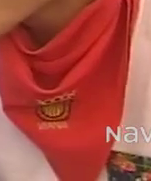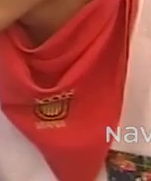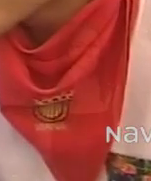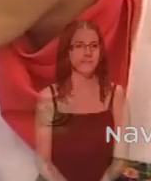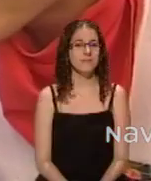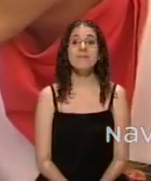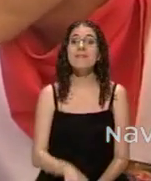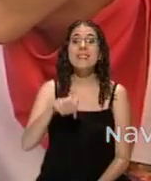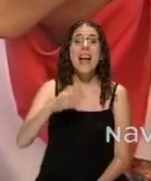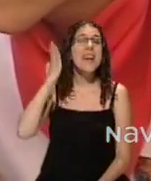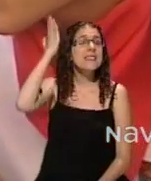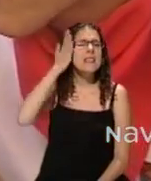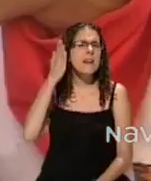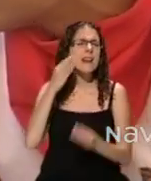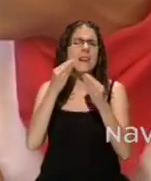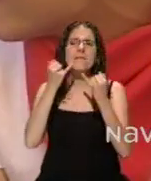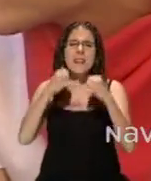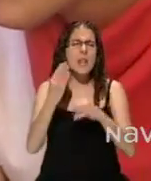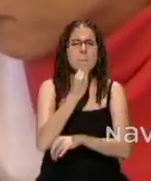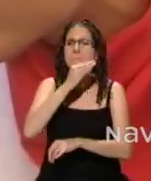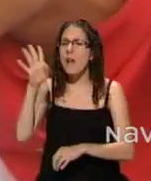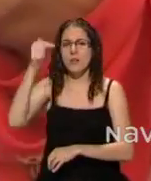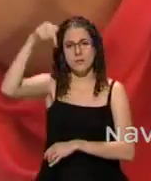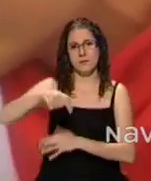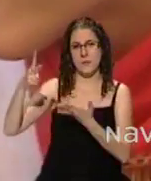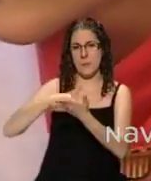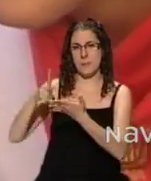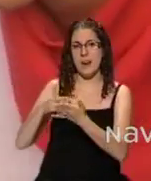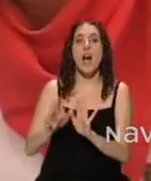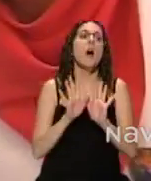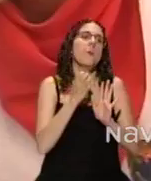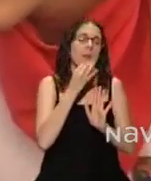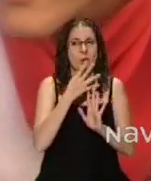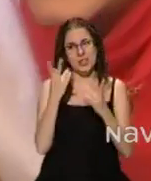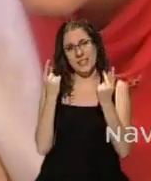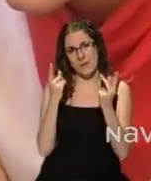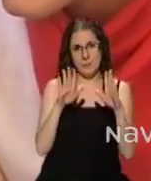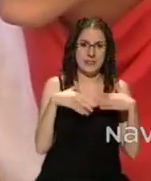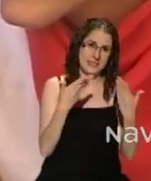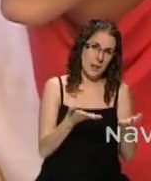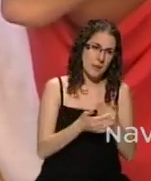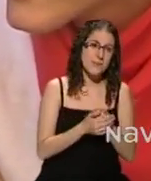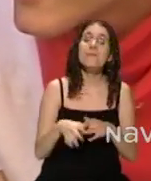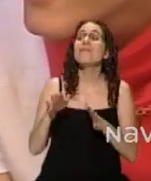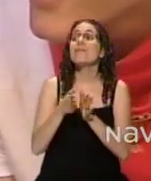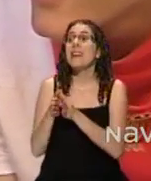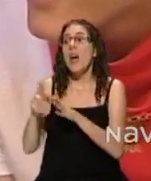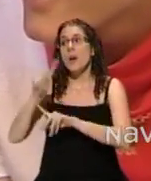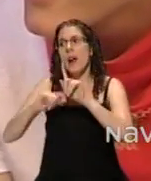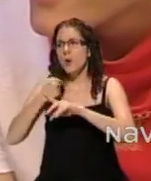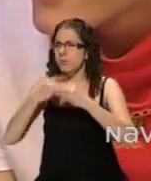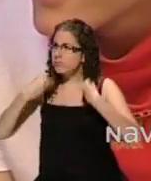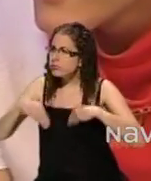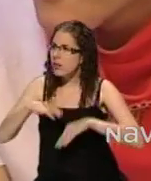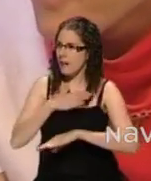Son las mejores de Navarra, las de Viena, después por supuesto. De San Fermín, después de San Fermín. Lo que pasa que es que yo quiero disfrutarlas, pero necesito, no sé,